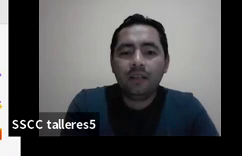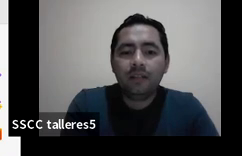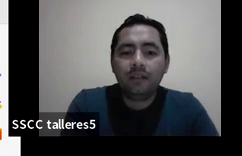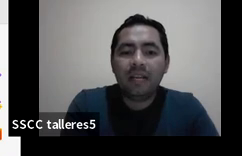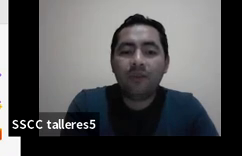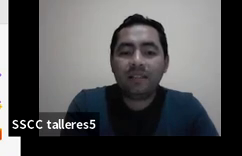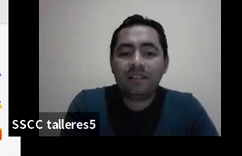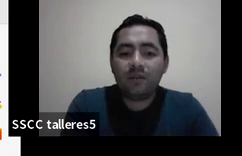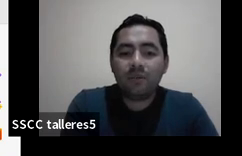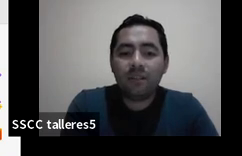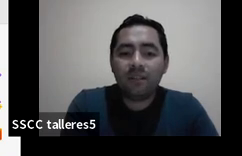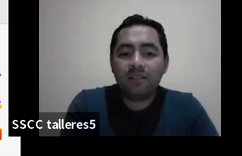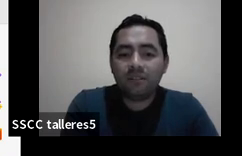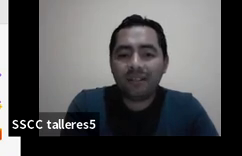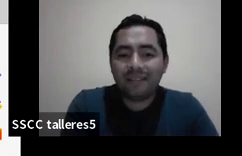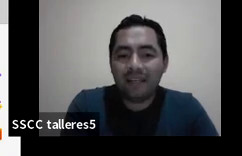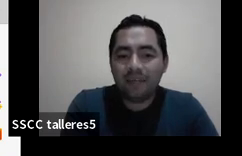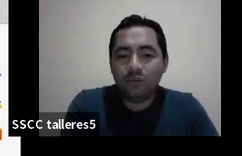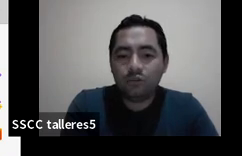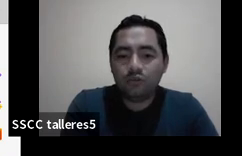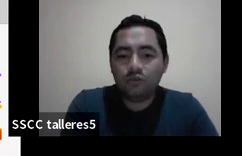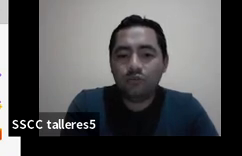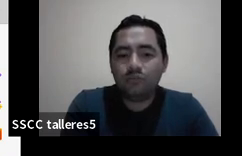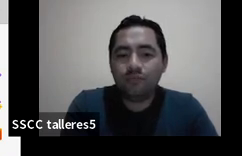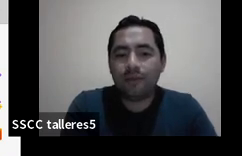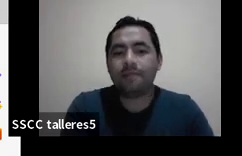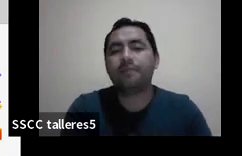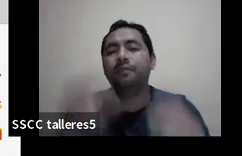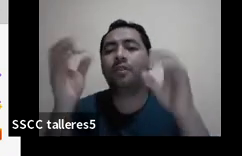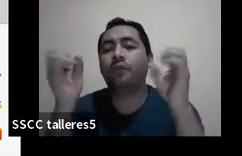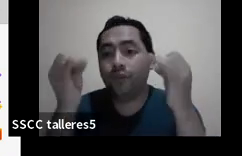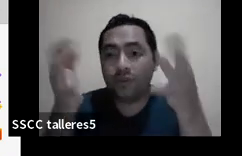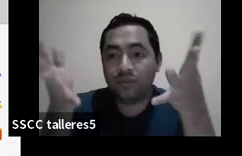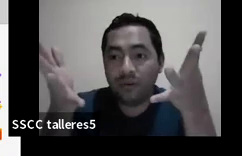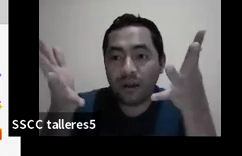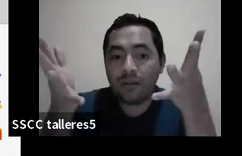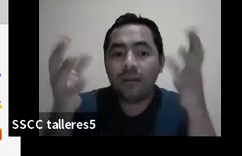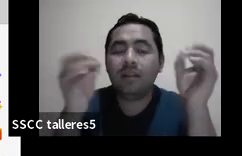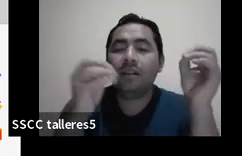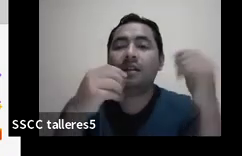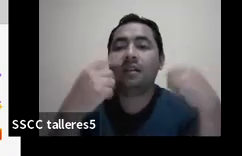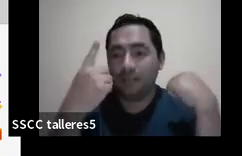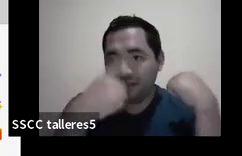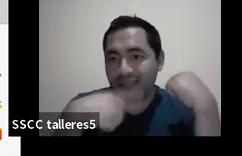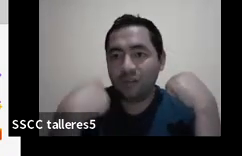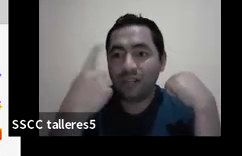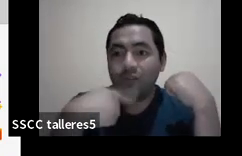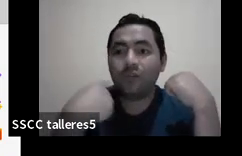¿ya? La lengua de señas se compone de estos tres elementos, ¿ya? Configuración manual,